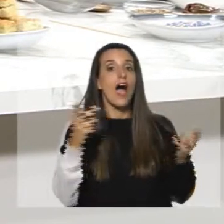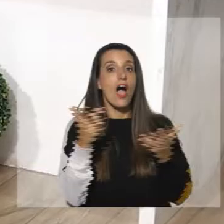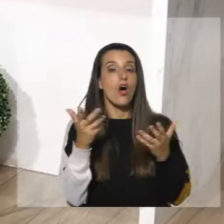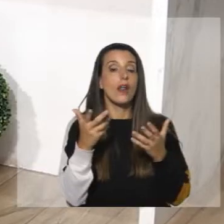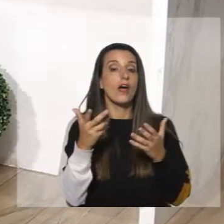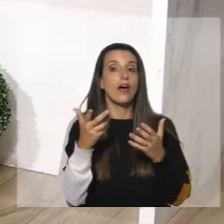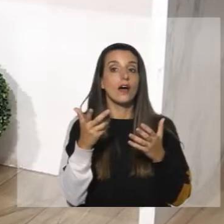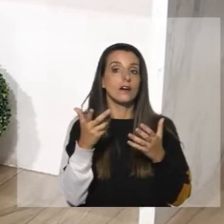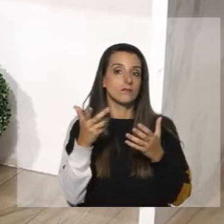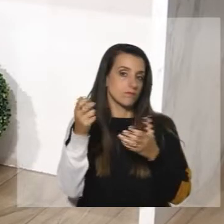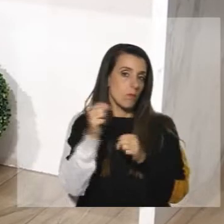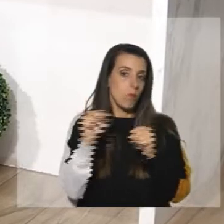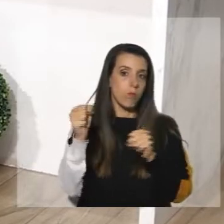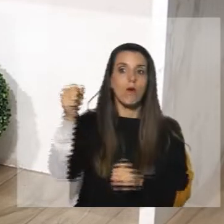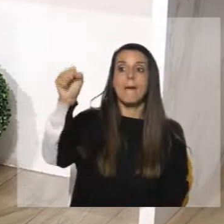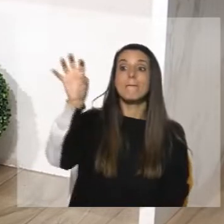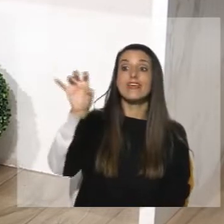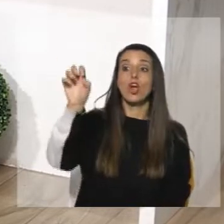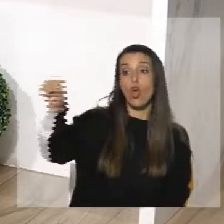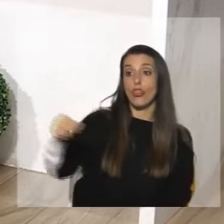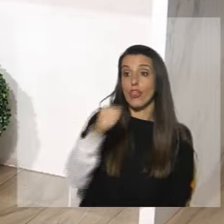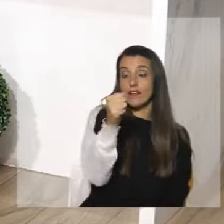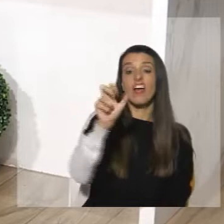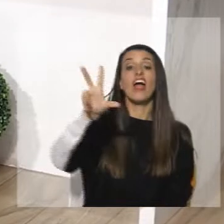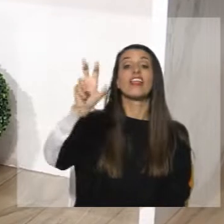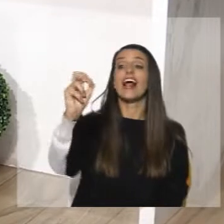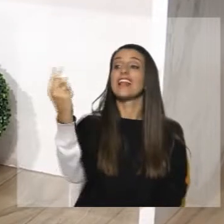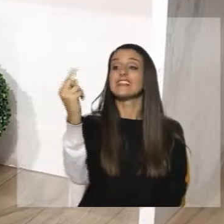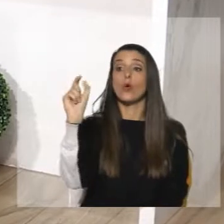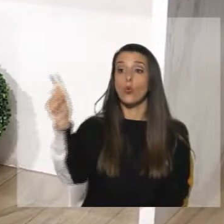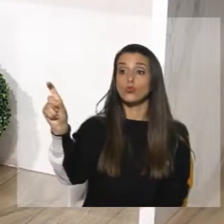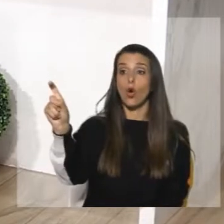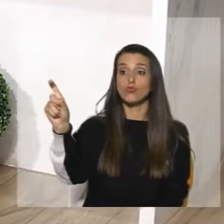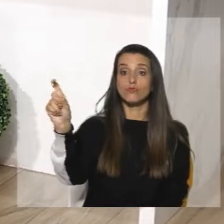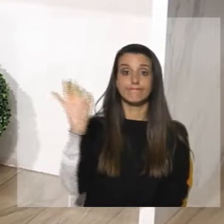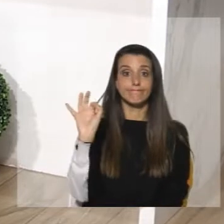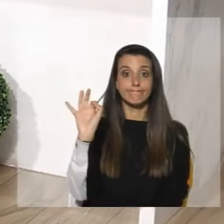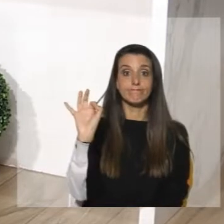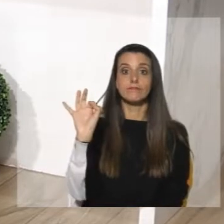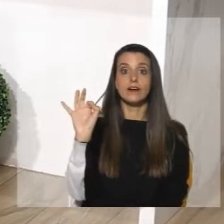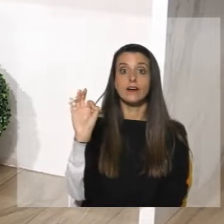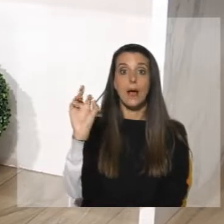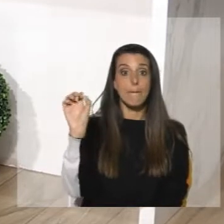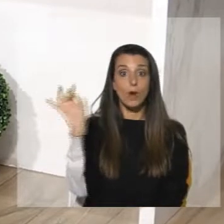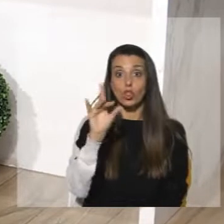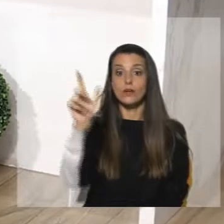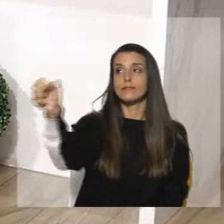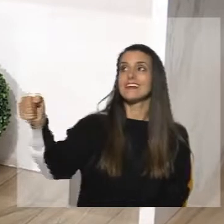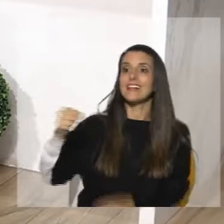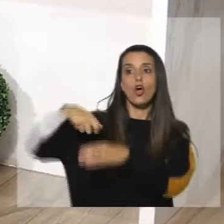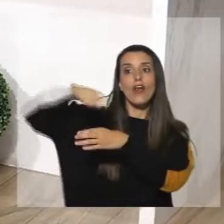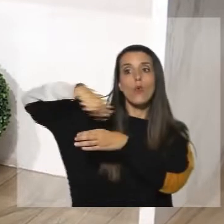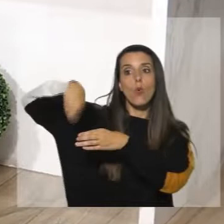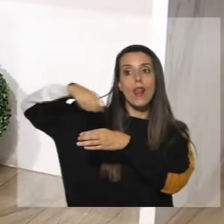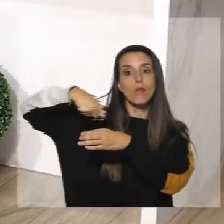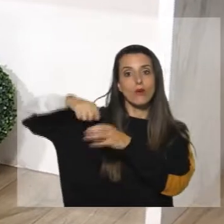en un bol apto para microondas y cada 30 segundos lo voy revolviendo. Para que no se quede. Exactamente, hasta que esté fundido. Bien,